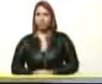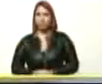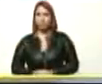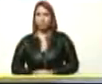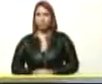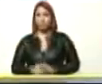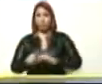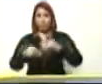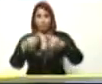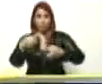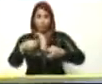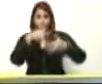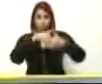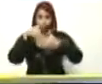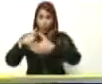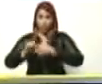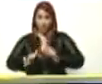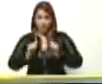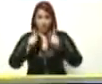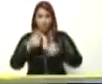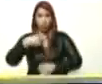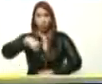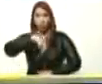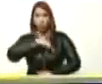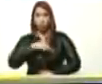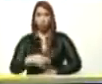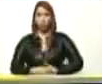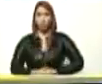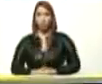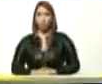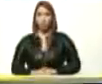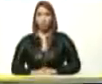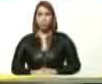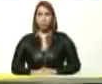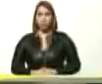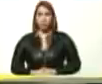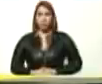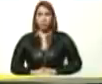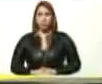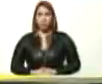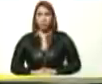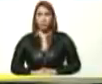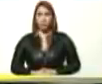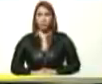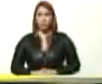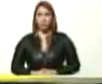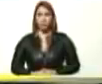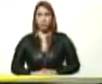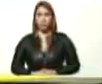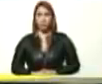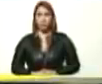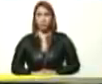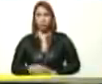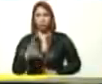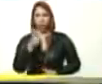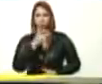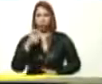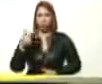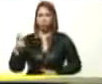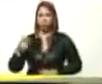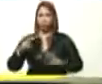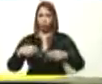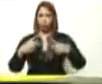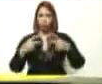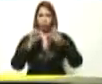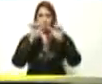Después de estas elecciones, comenzamos nosotros, a buscar nuevos sistemas,